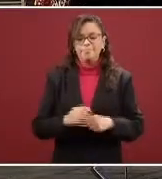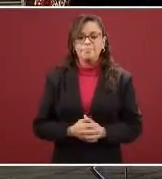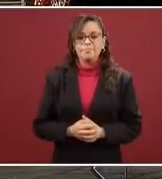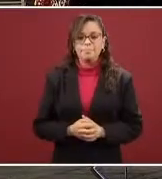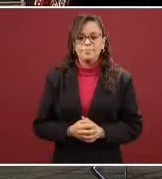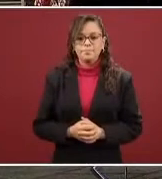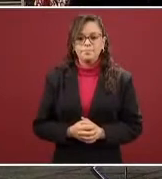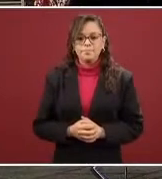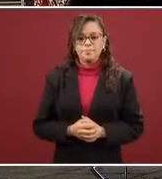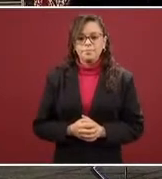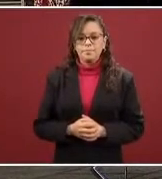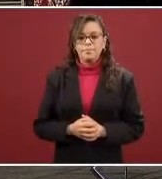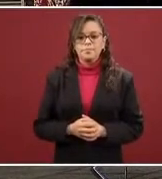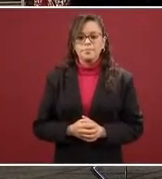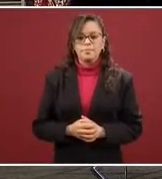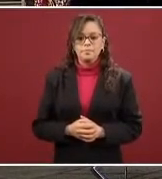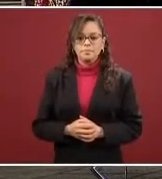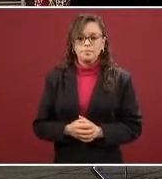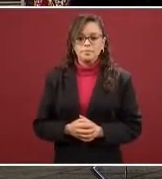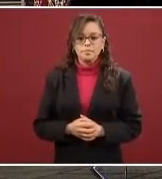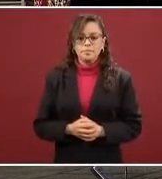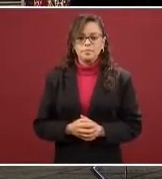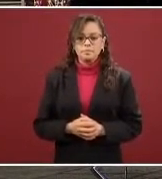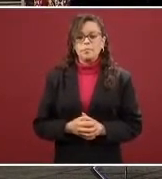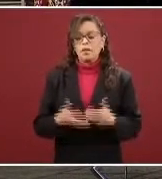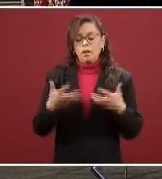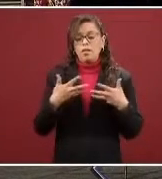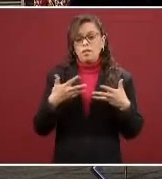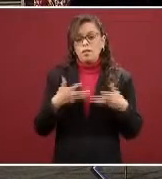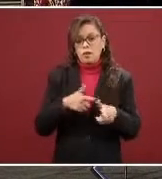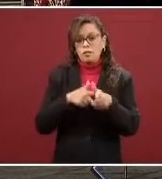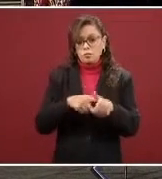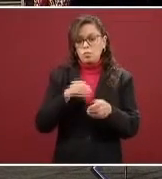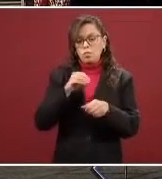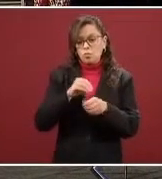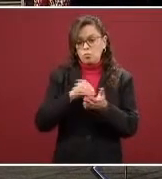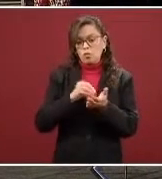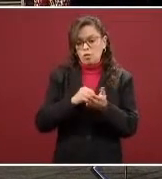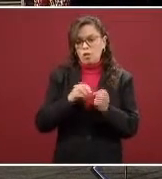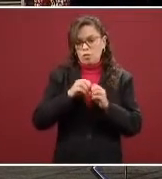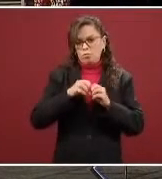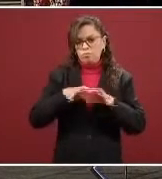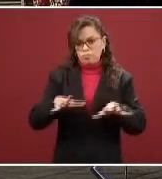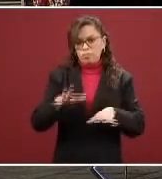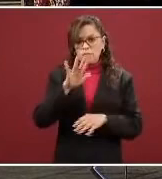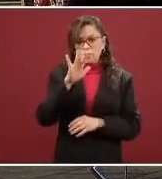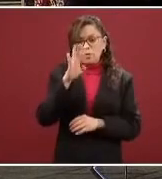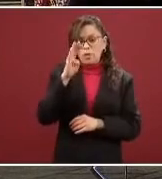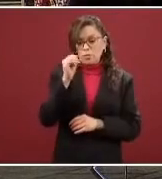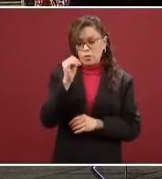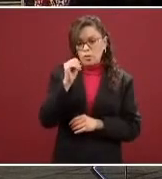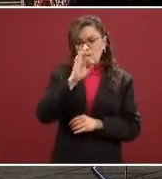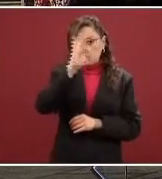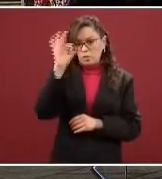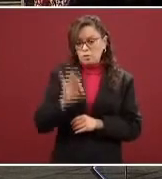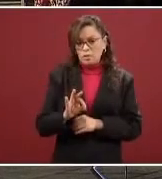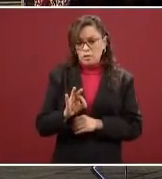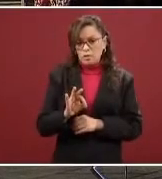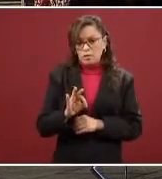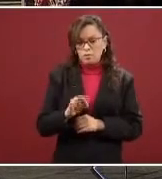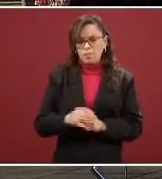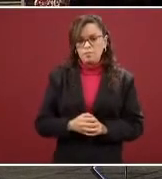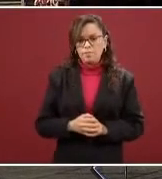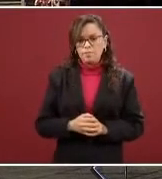siguen presentando la siguiente distribución. El 59% de ellos han sido del